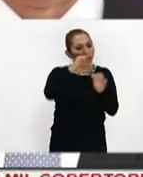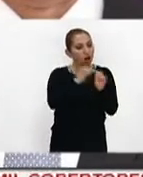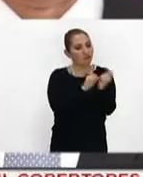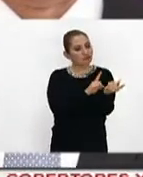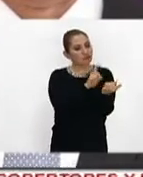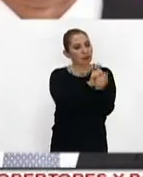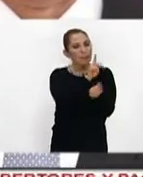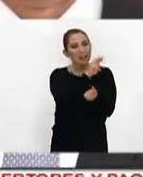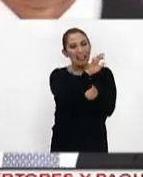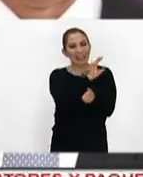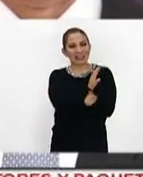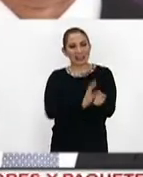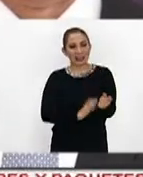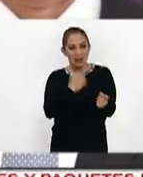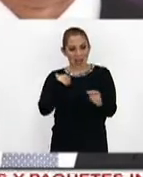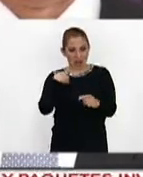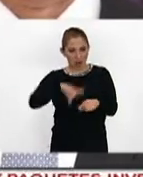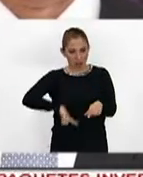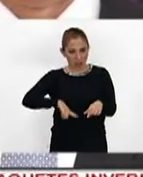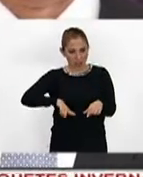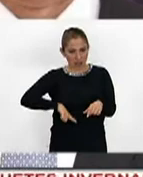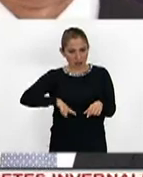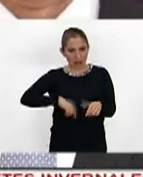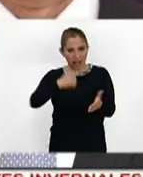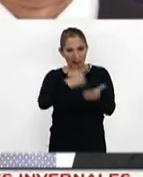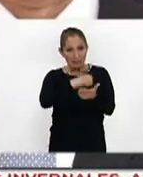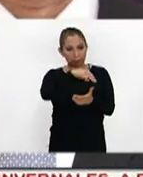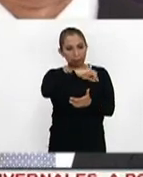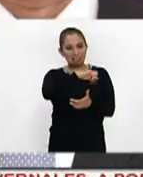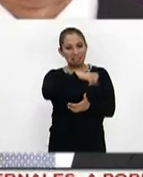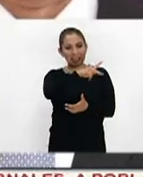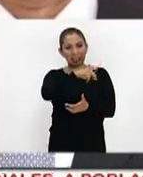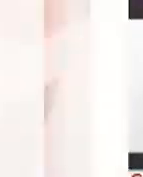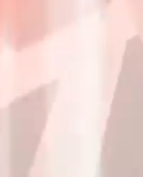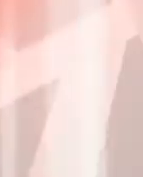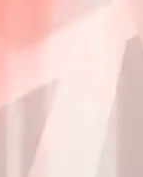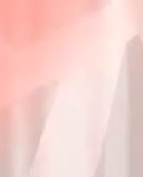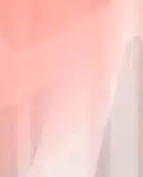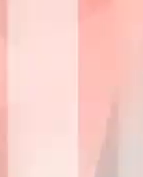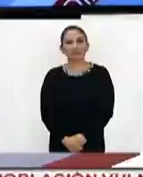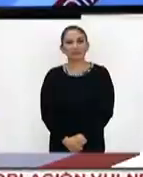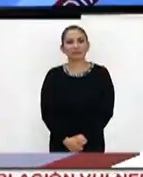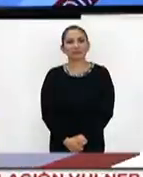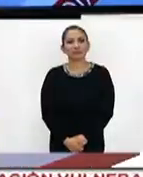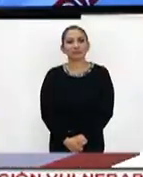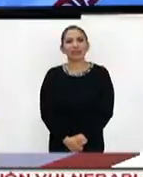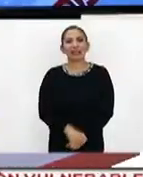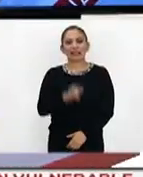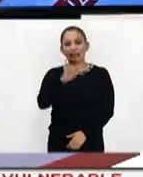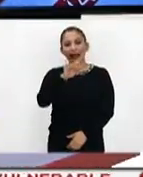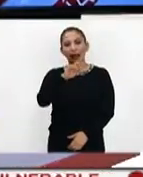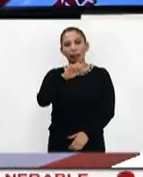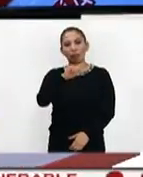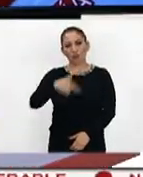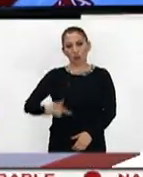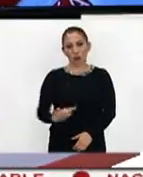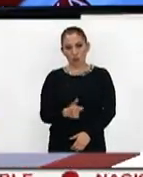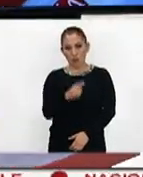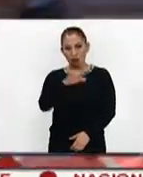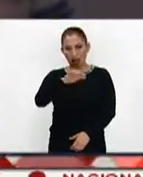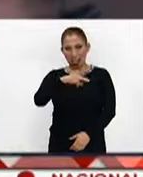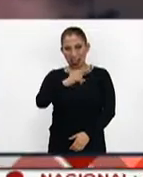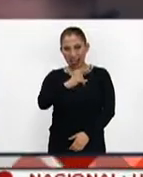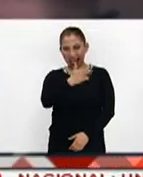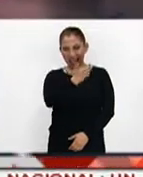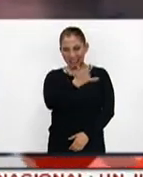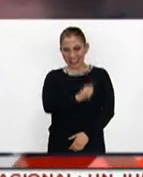con el precandidato a la jefatura de gobierno de la ciudad, Miquel Arriola. En Irapuato, Guanajuato, Ricardo Anaya,